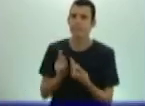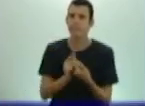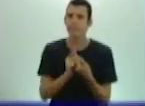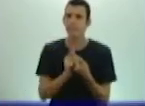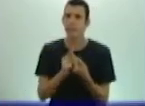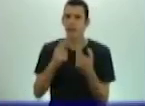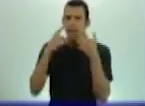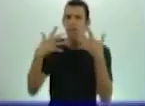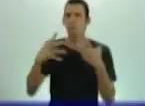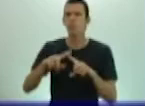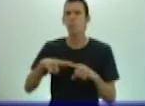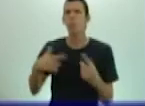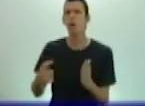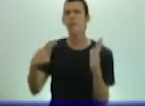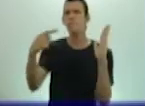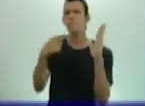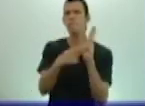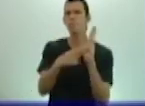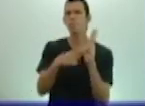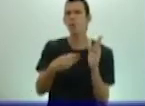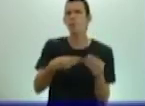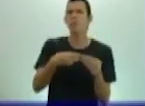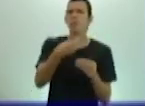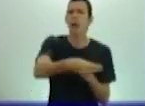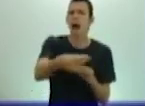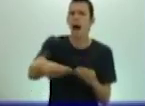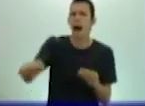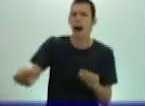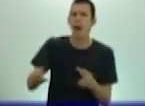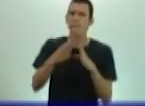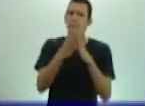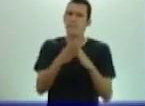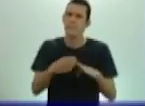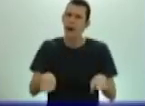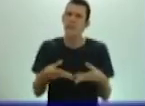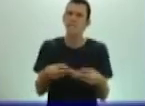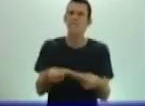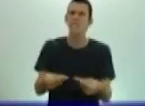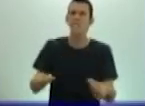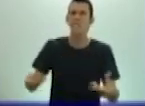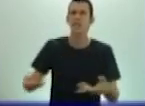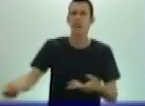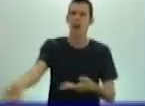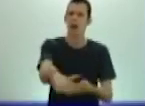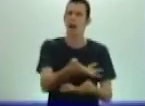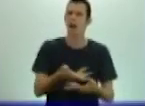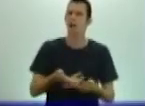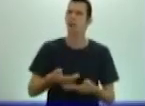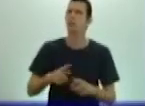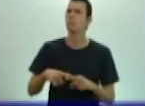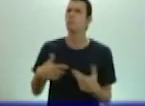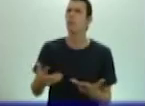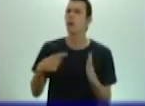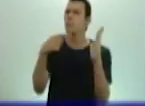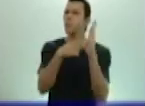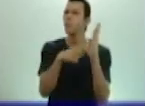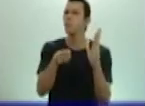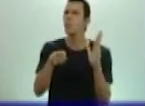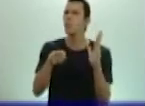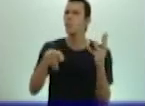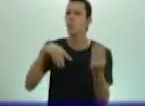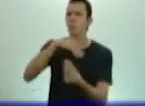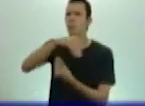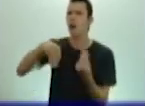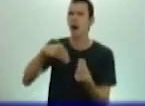¿Qué problema existía en Rusia con respecto a la paz? ¿Qué problemas con respecto a la tierra? Recuerden lo que no pudo el gobierno provisional darle a un pueblo